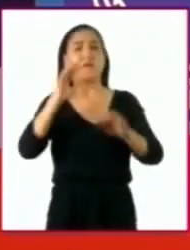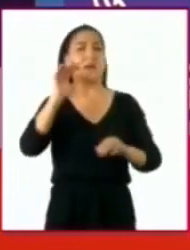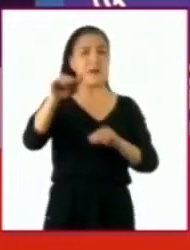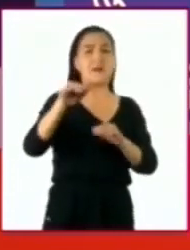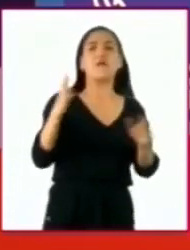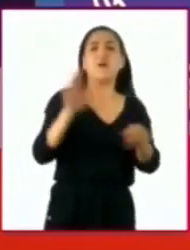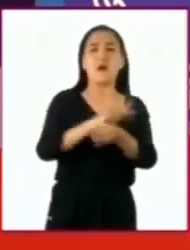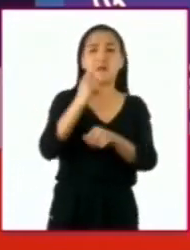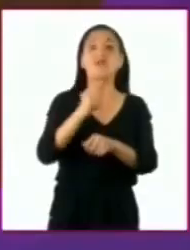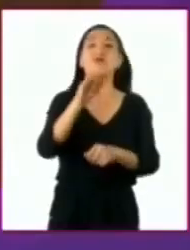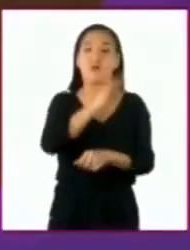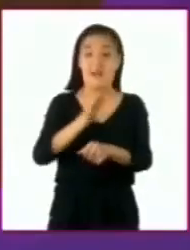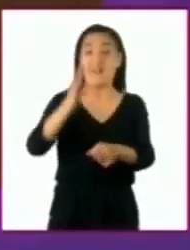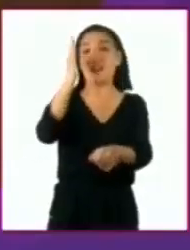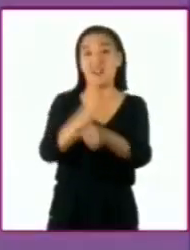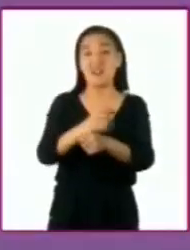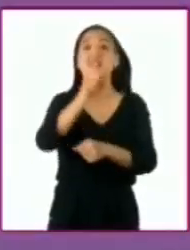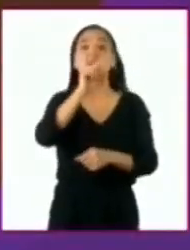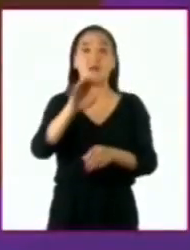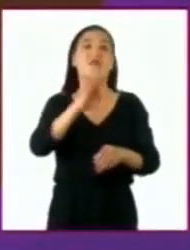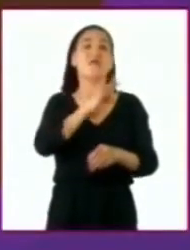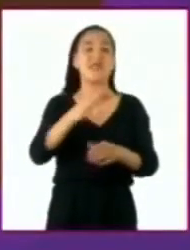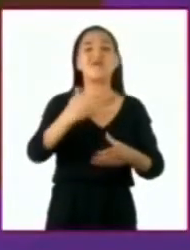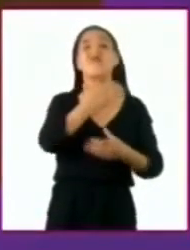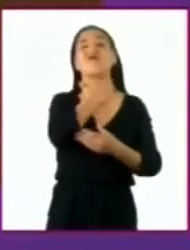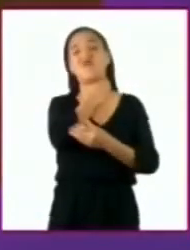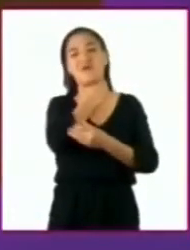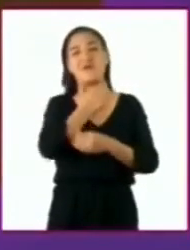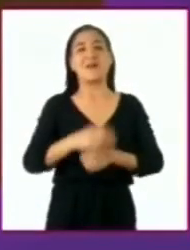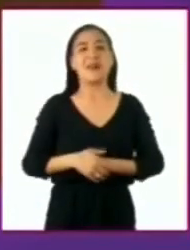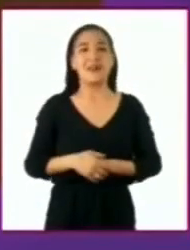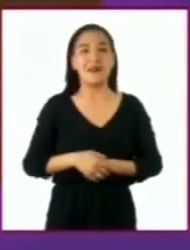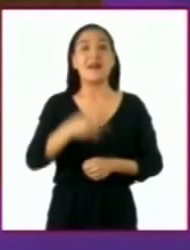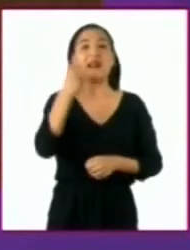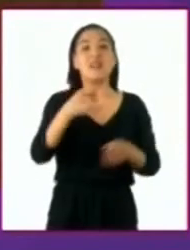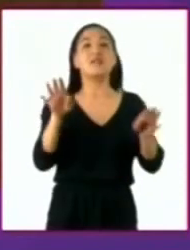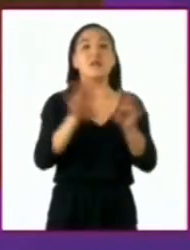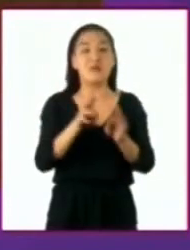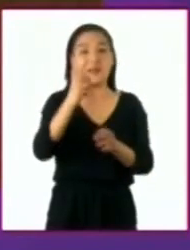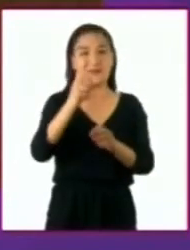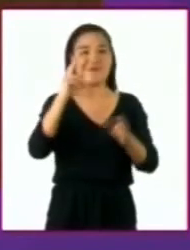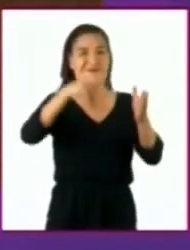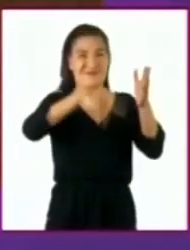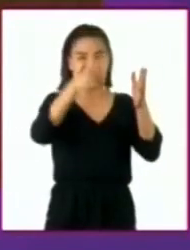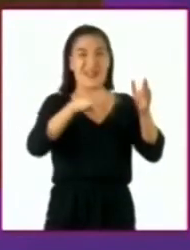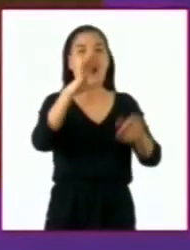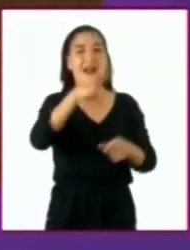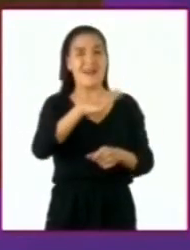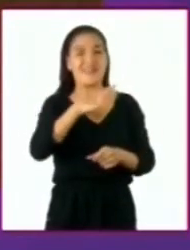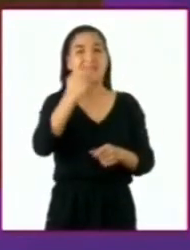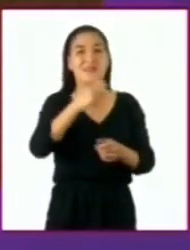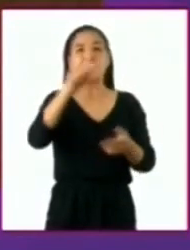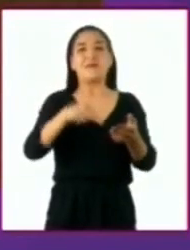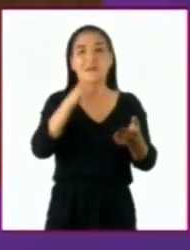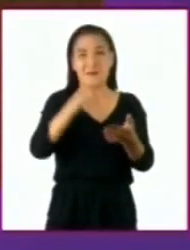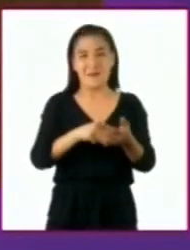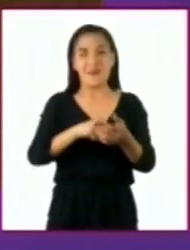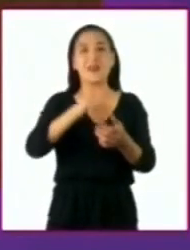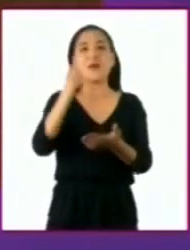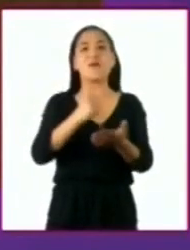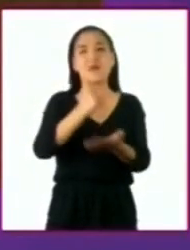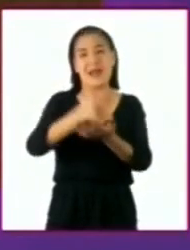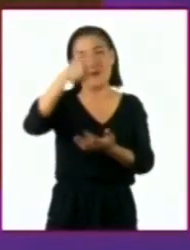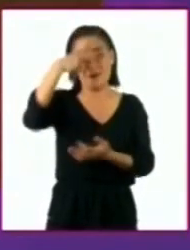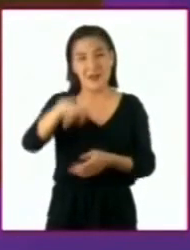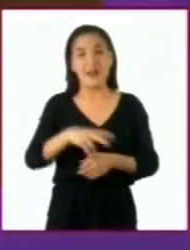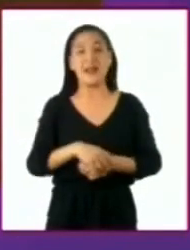incluso ahorcados. En este mural, que se encuentra en el Palacio Nacional de la Ciudad de México,